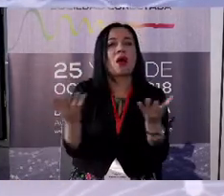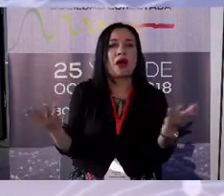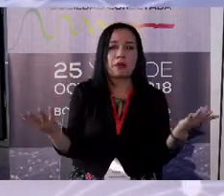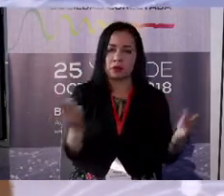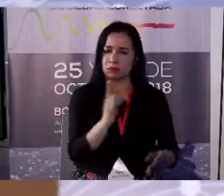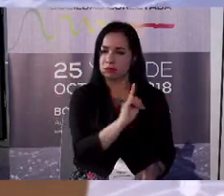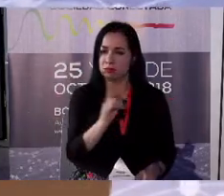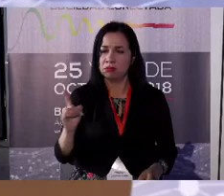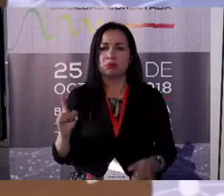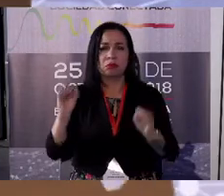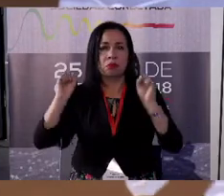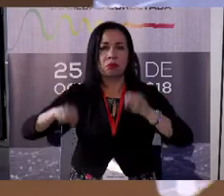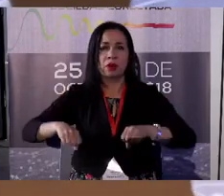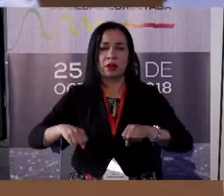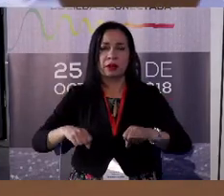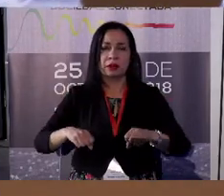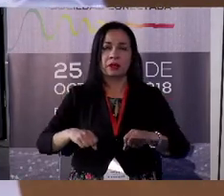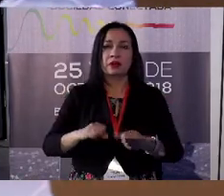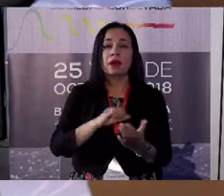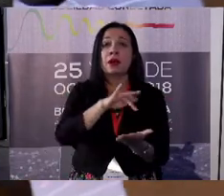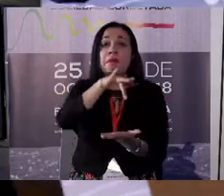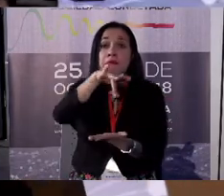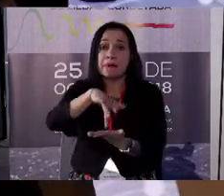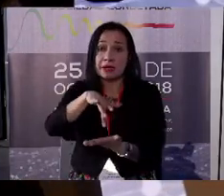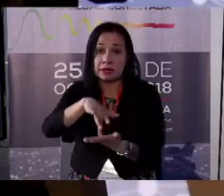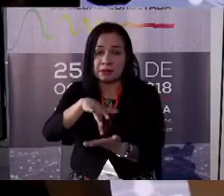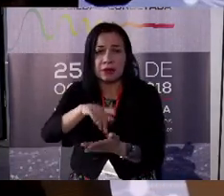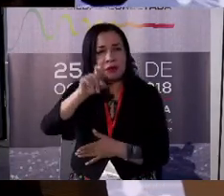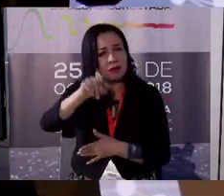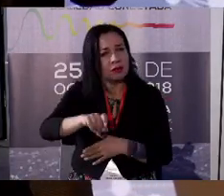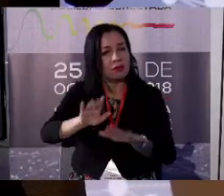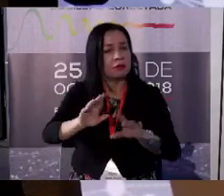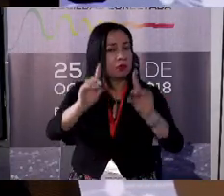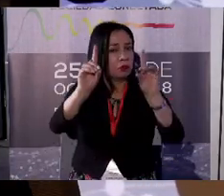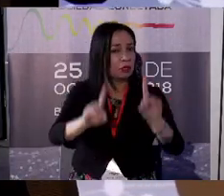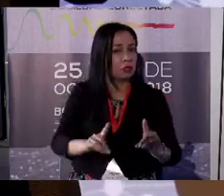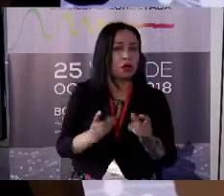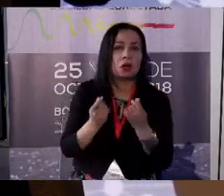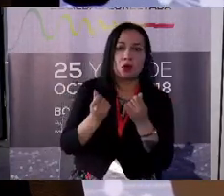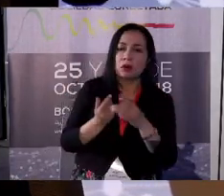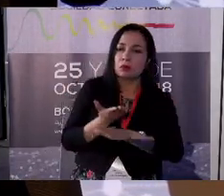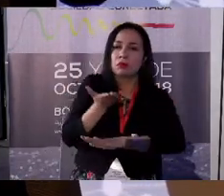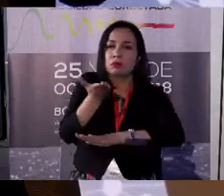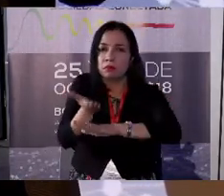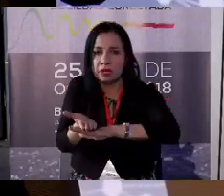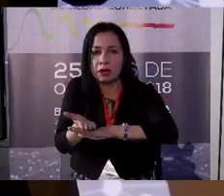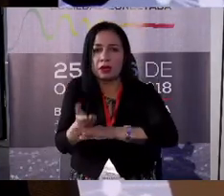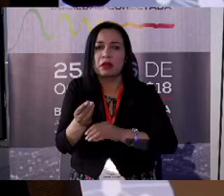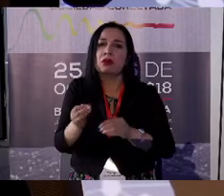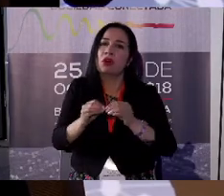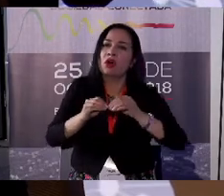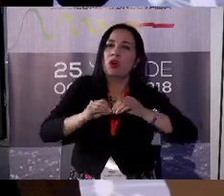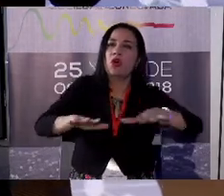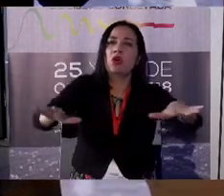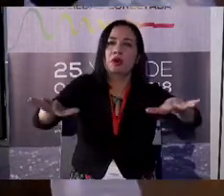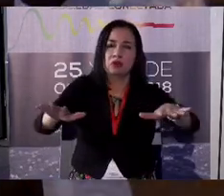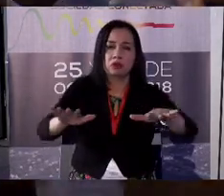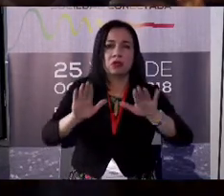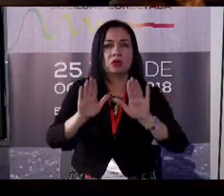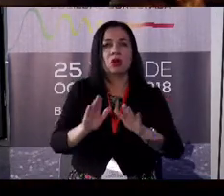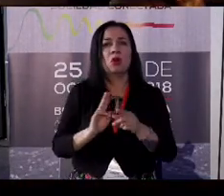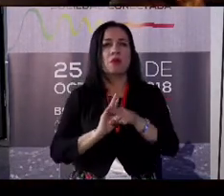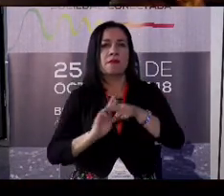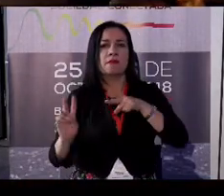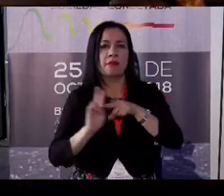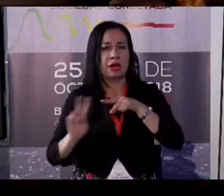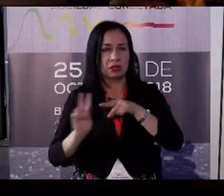Entonces el participante tiene que decir cuál es el precio, cuál es la cobertura, incluso puede decir cuál es la